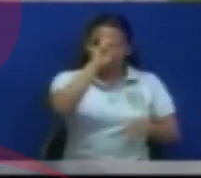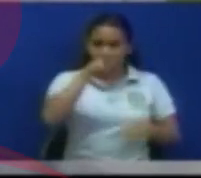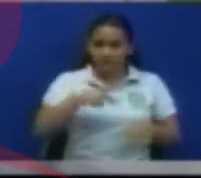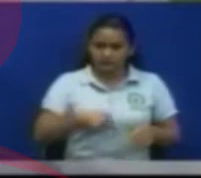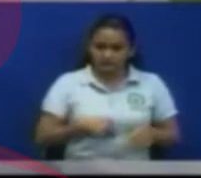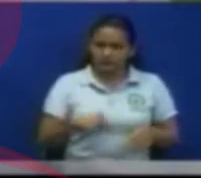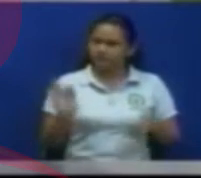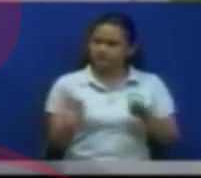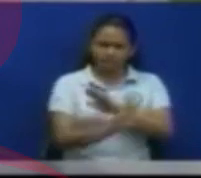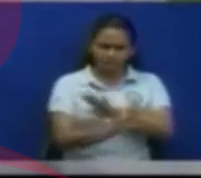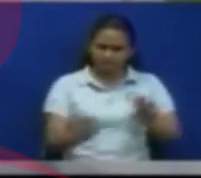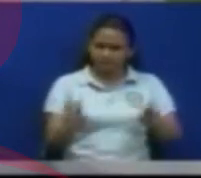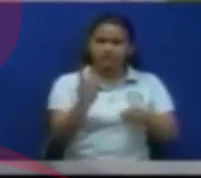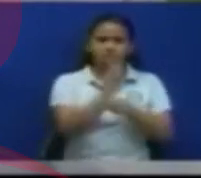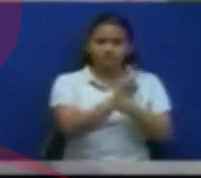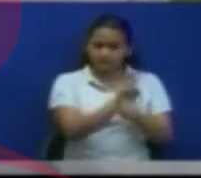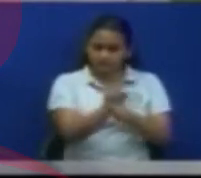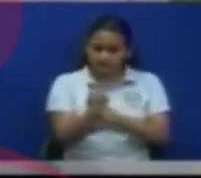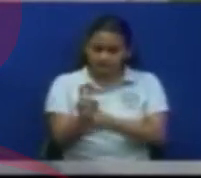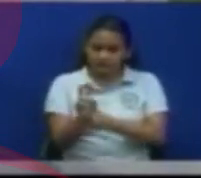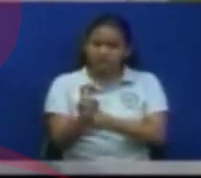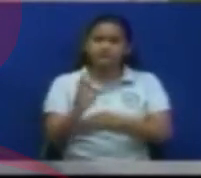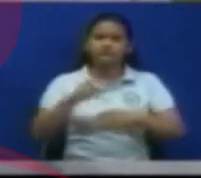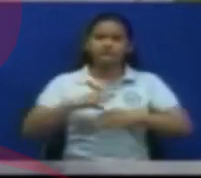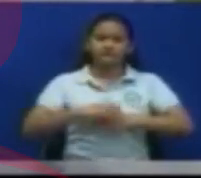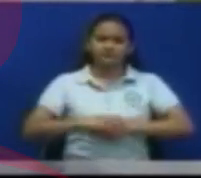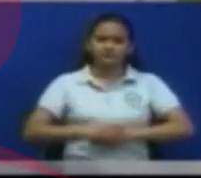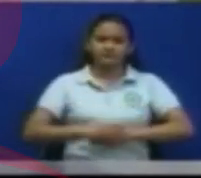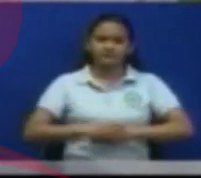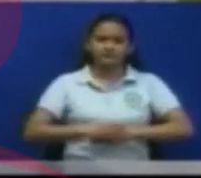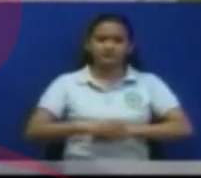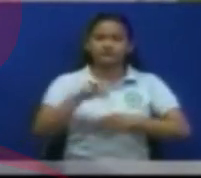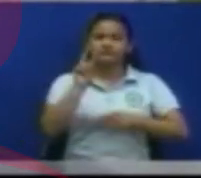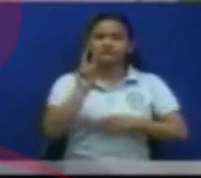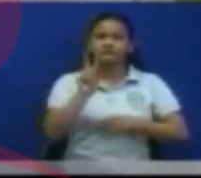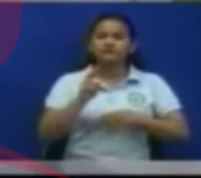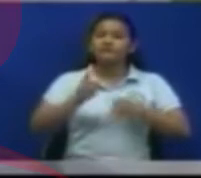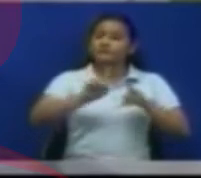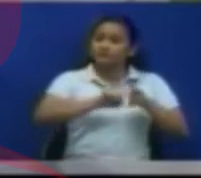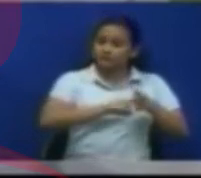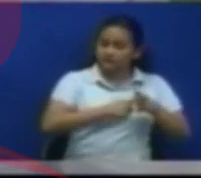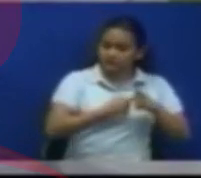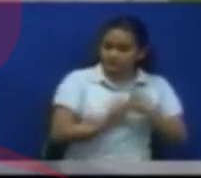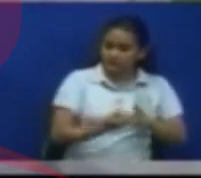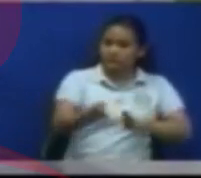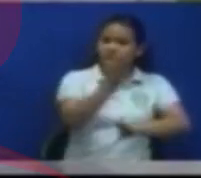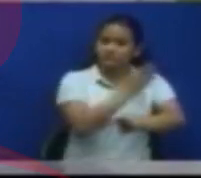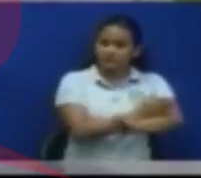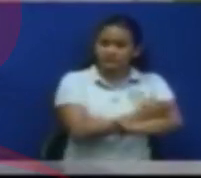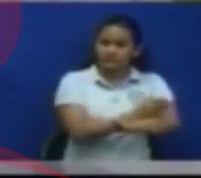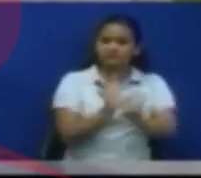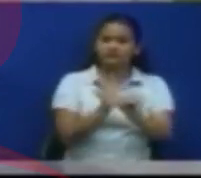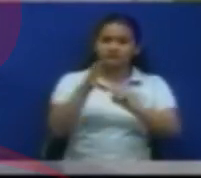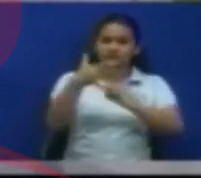han cumplido con el periodo establecido. Desde el inicio de la pandemia hasta el día de